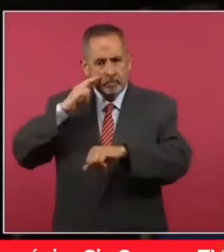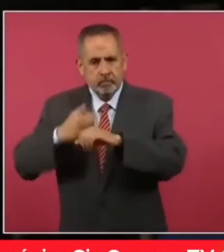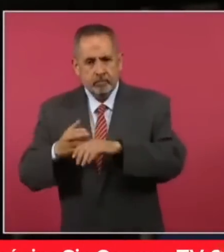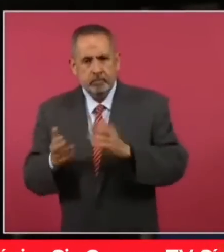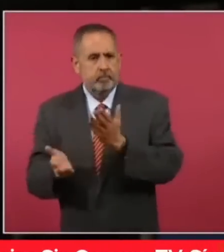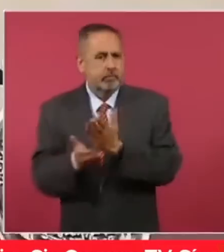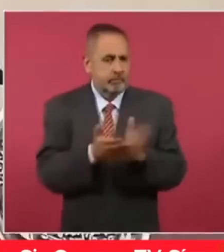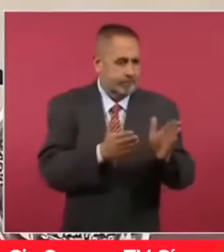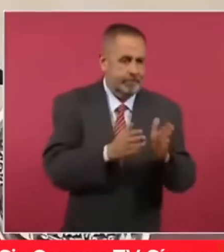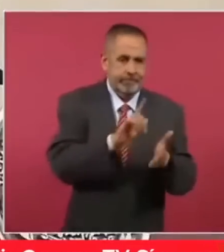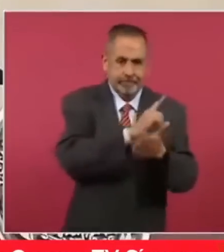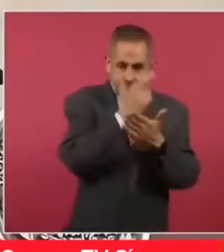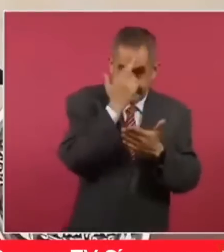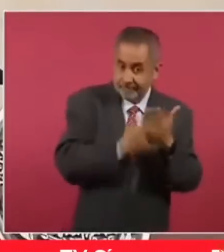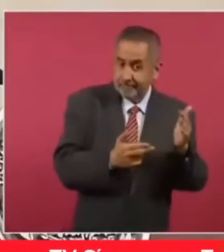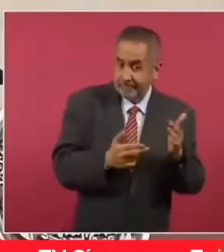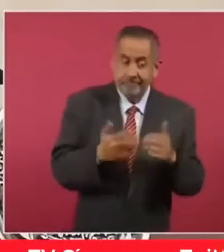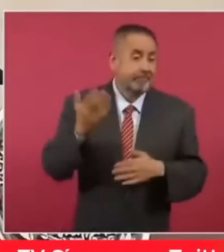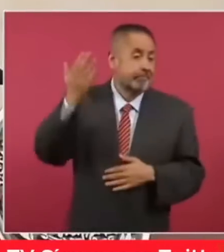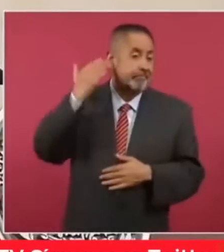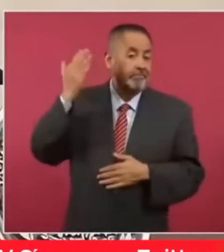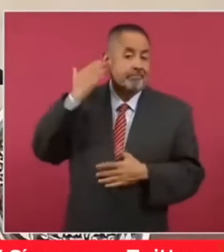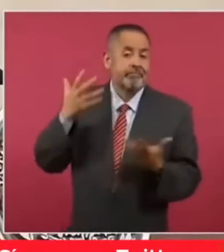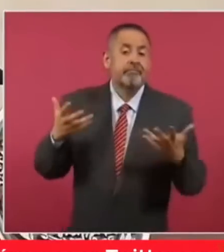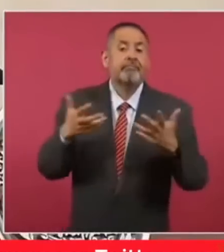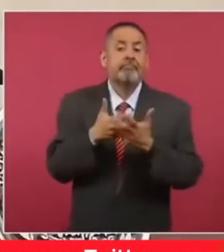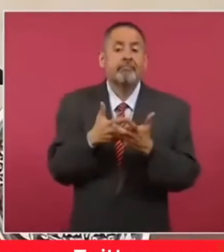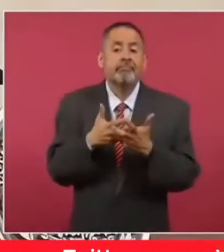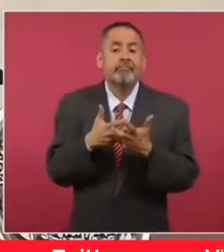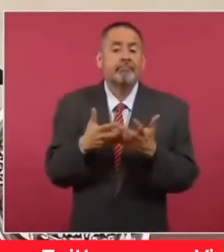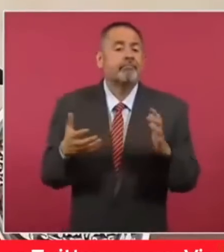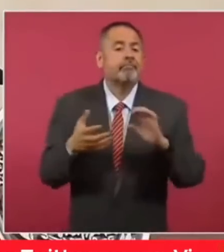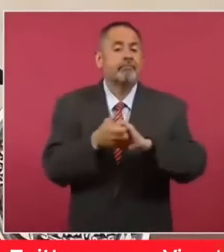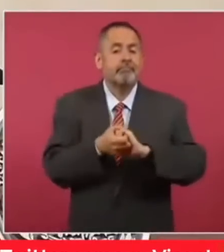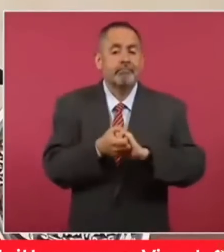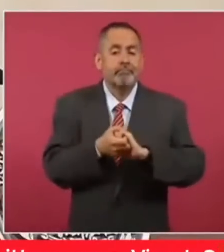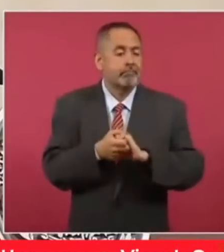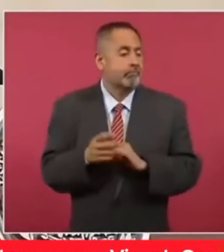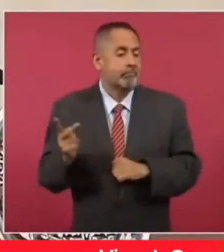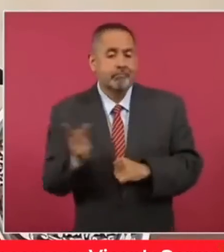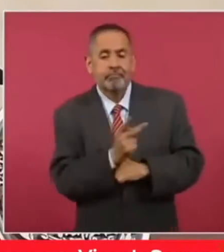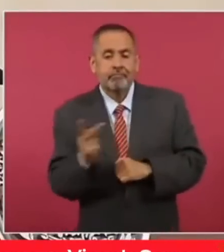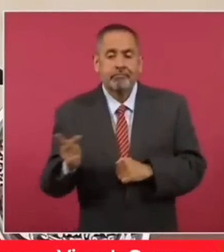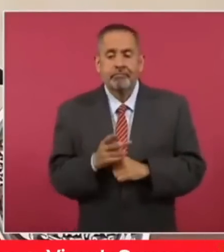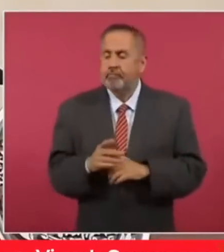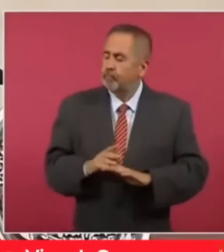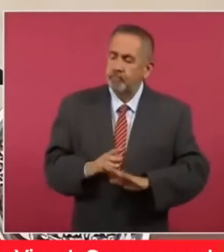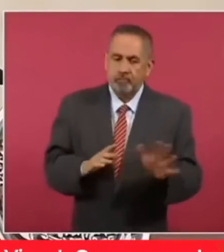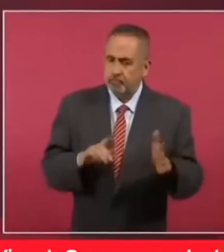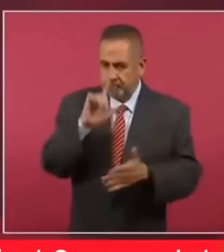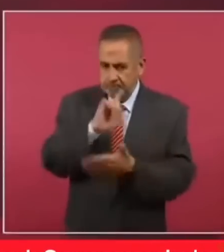delincuencia. Antes había una asociación delictuosa,